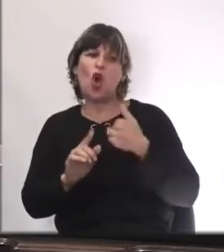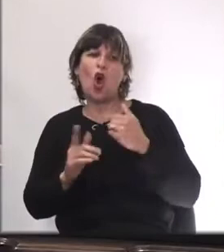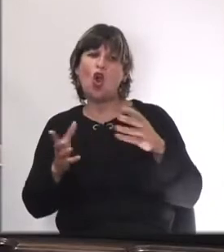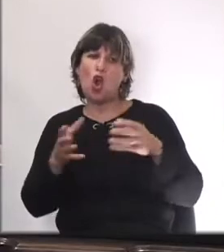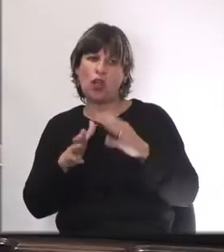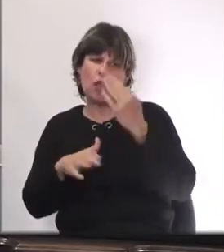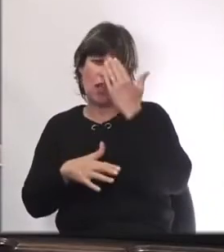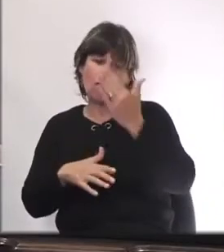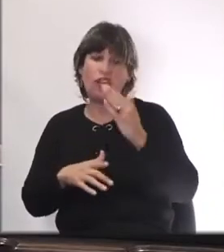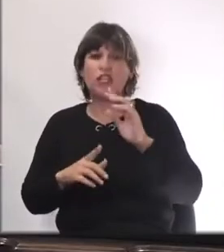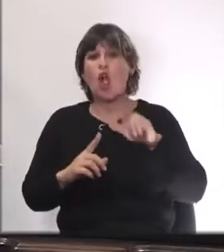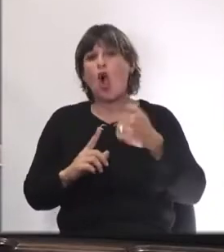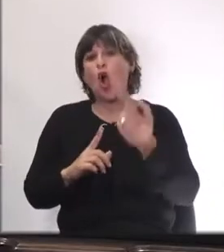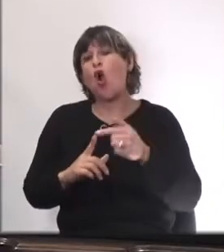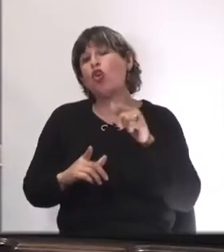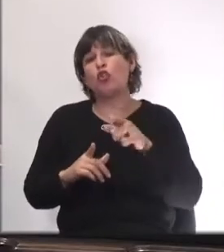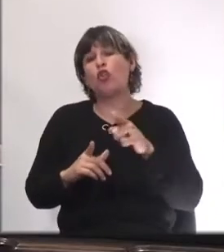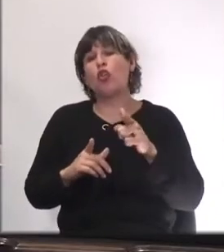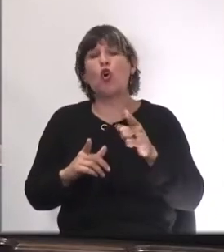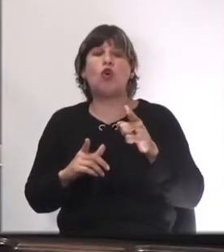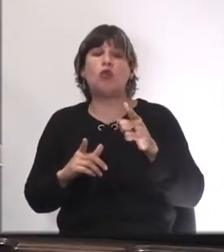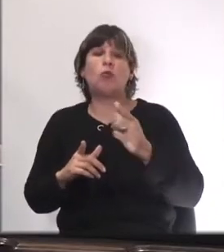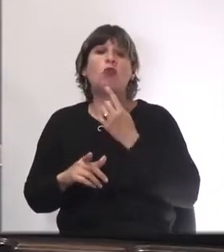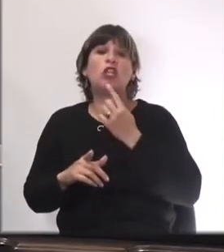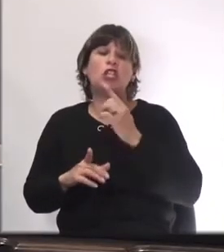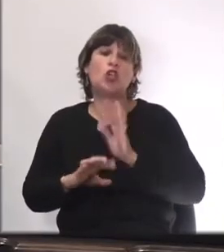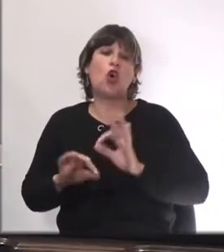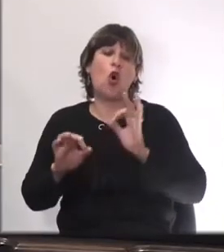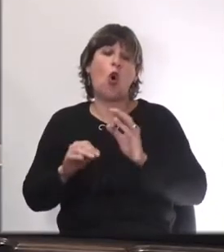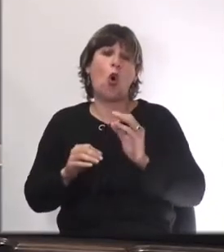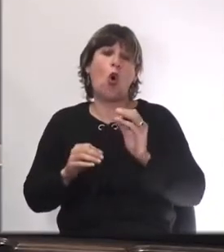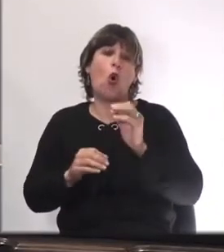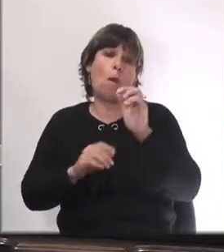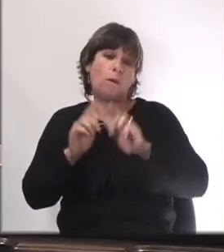otros actores sociales o políticos podrían haber